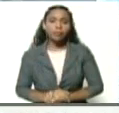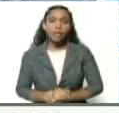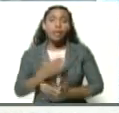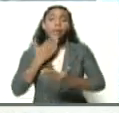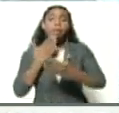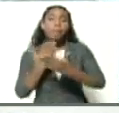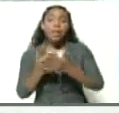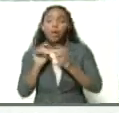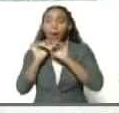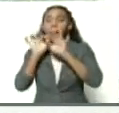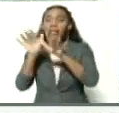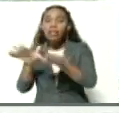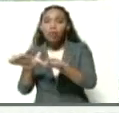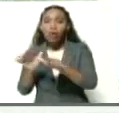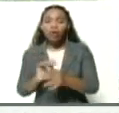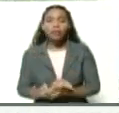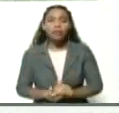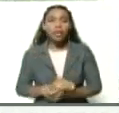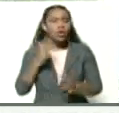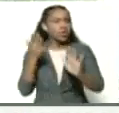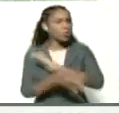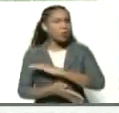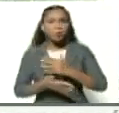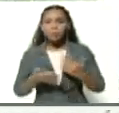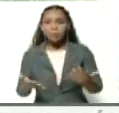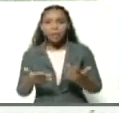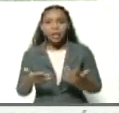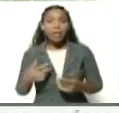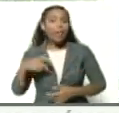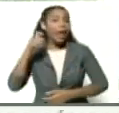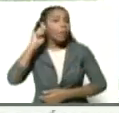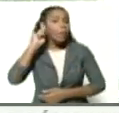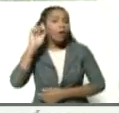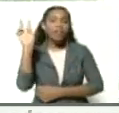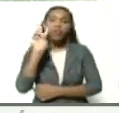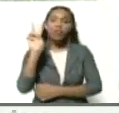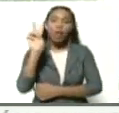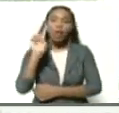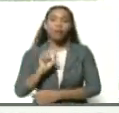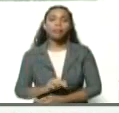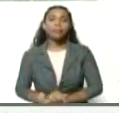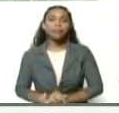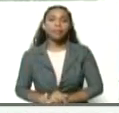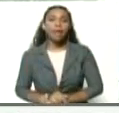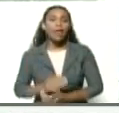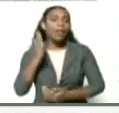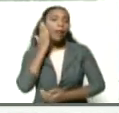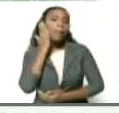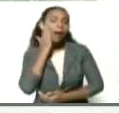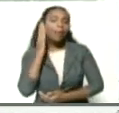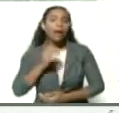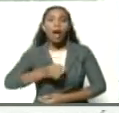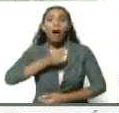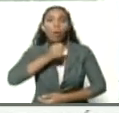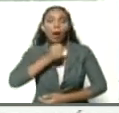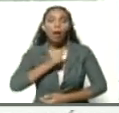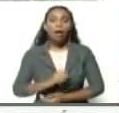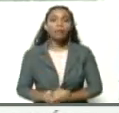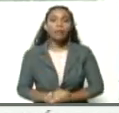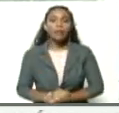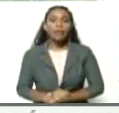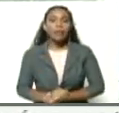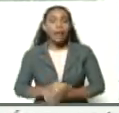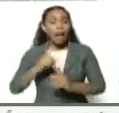pido las bendiciones, sobre todo, de la mujer venezolana, de la madre, la abuela, la